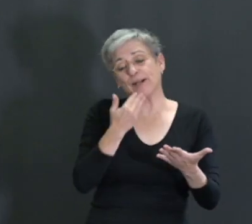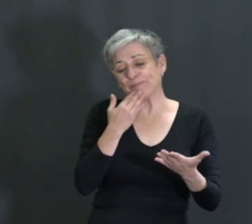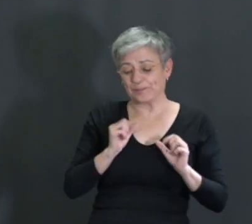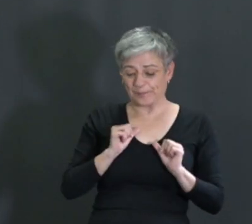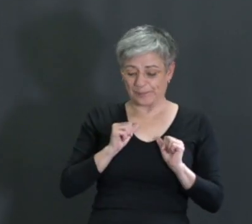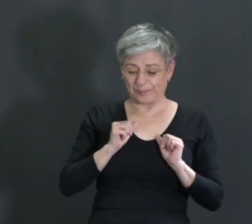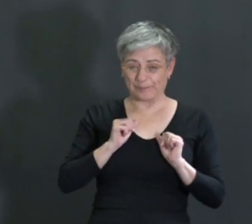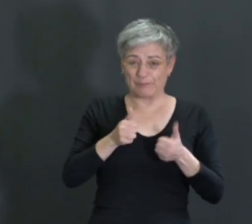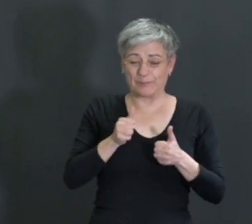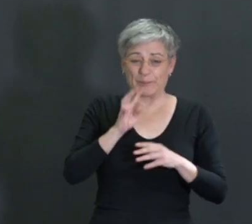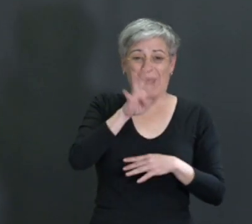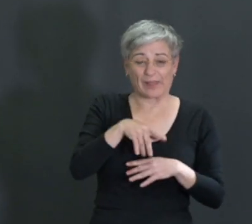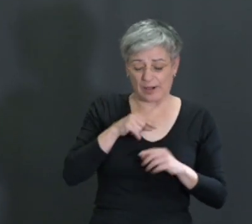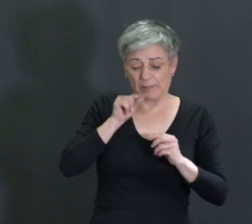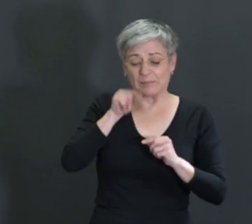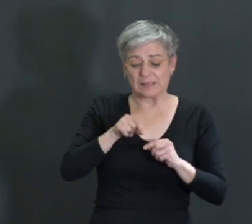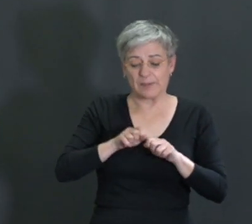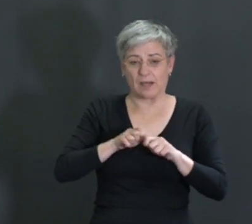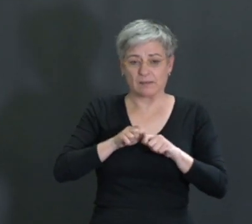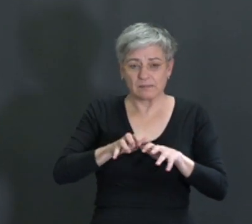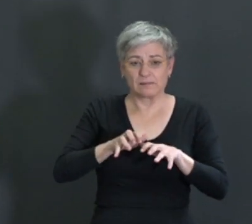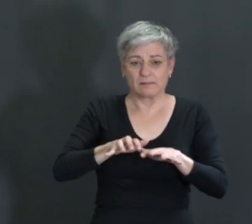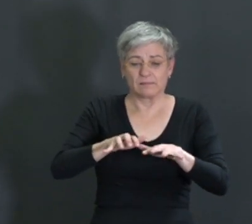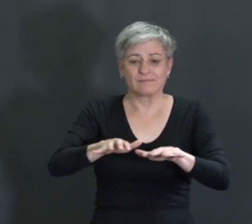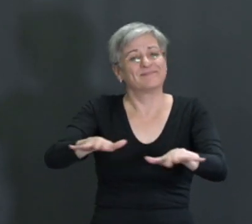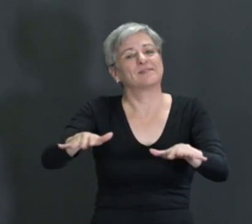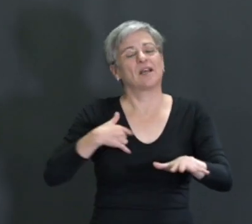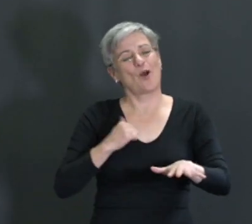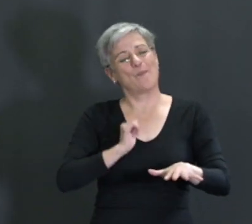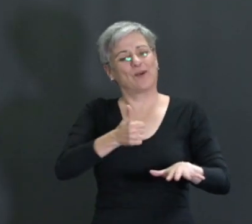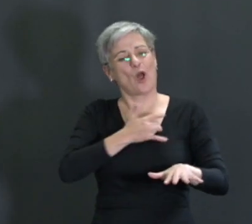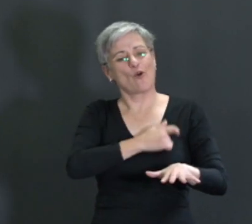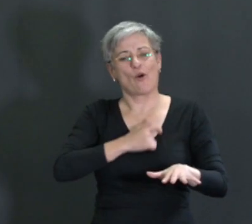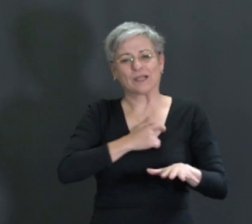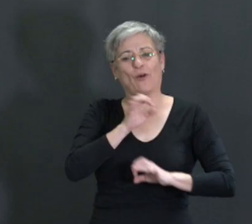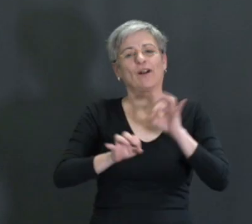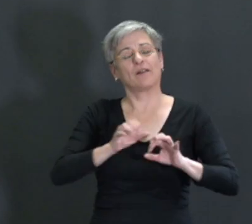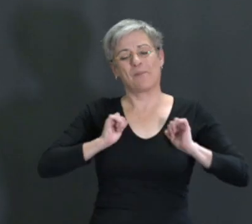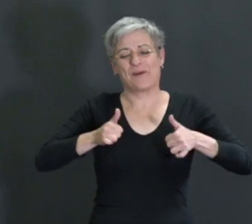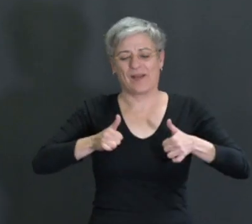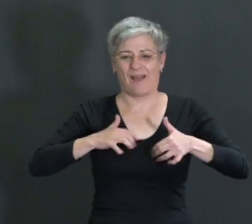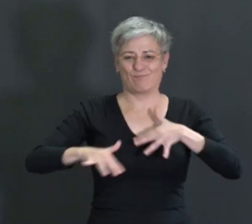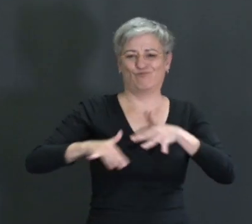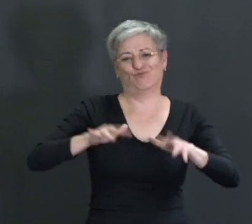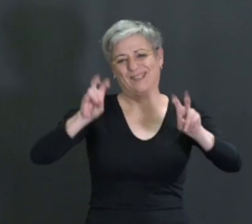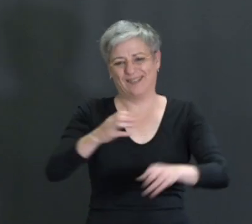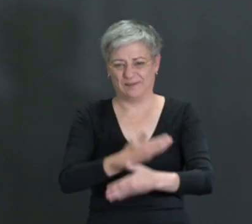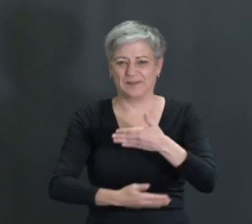semilla y ya todos los comités organizadores empezaron a trabajar, ¿no?